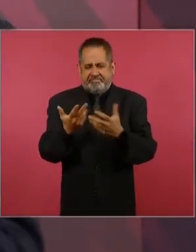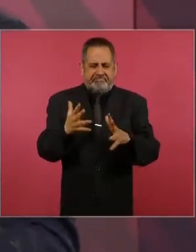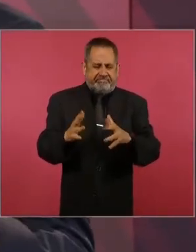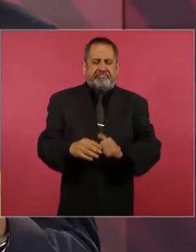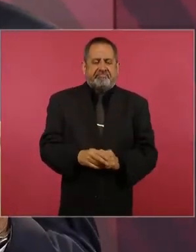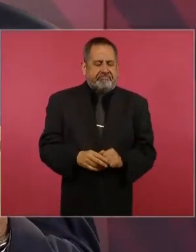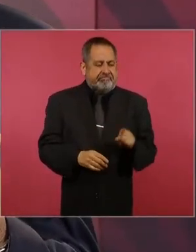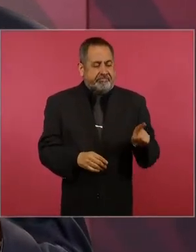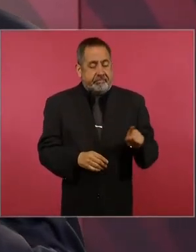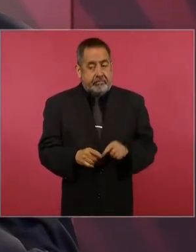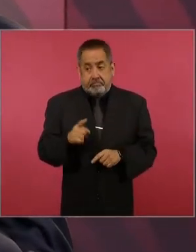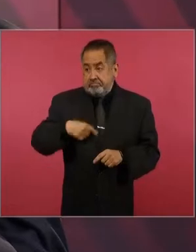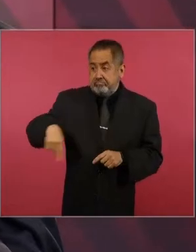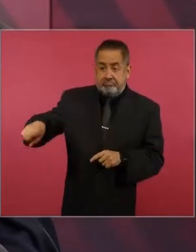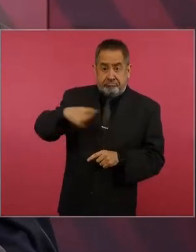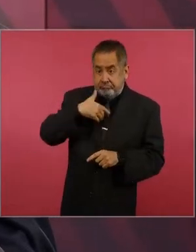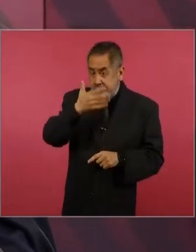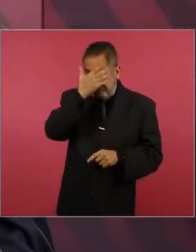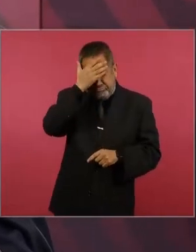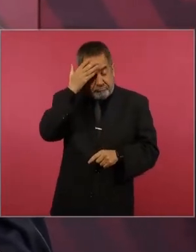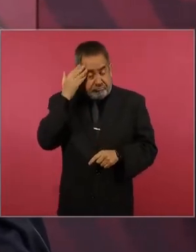Nadie sabía eso,